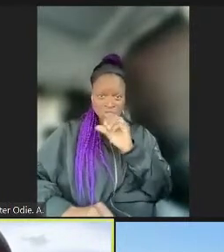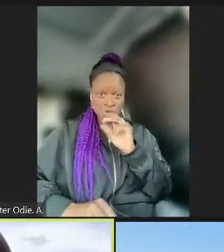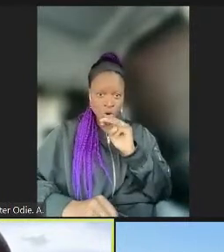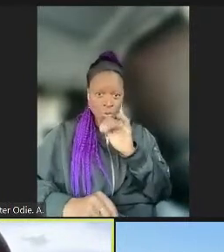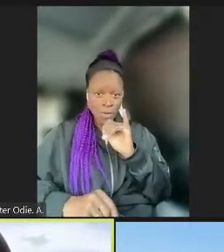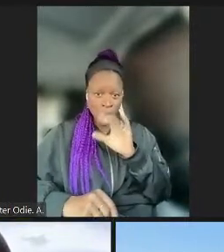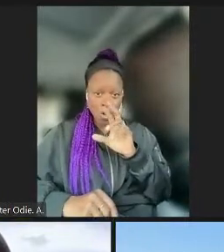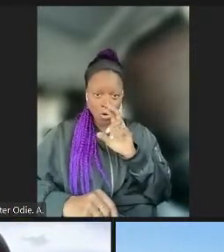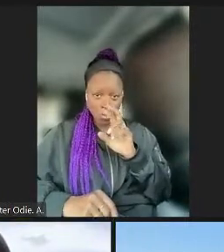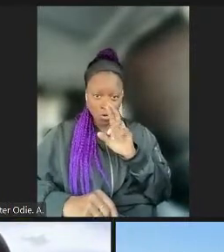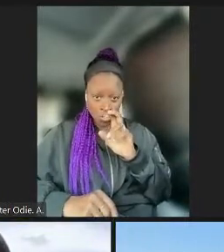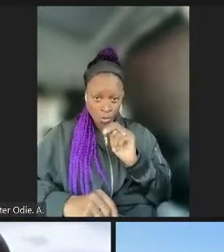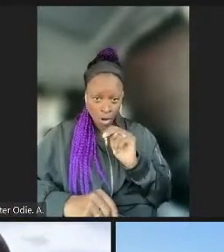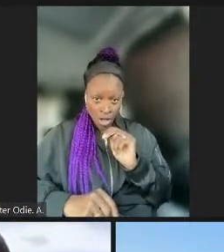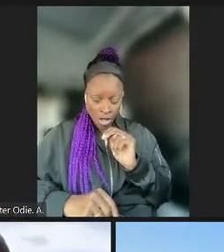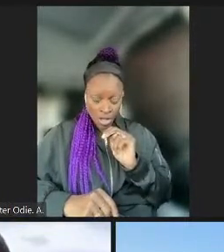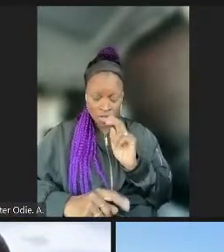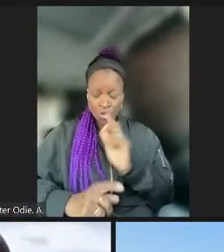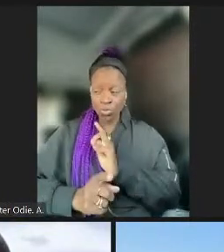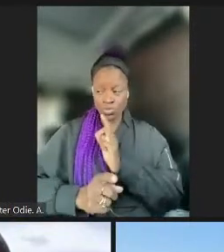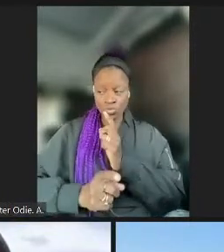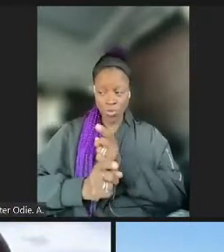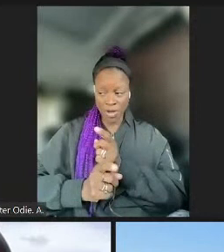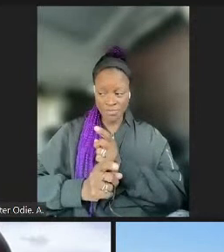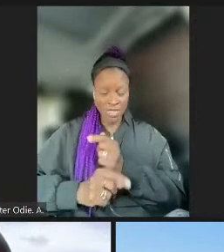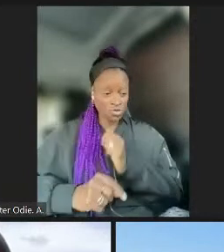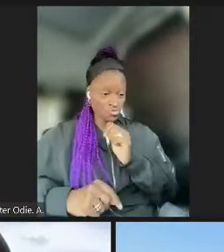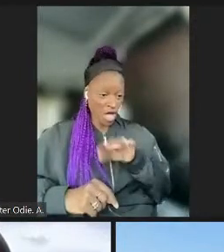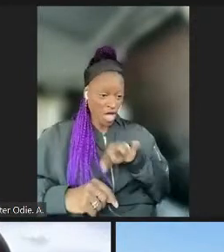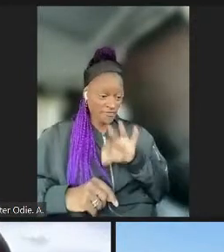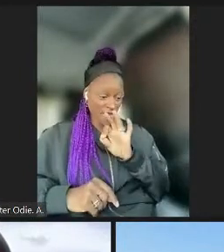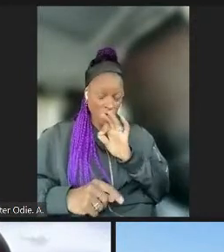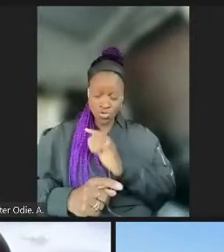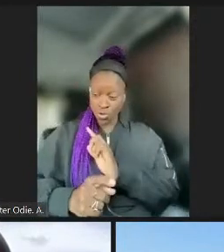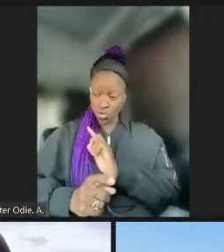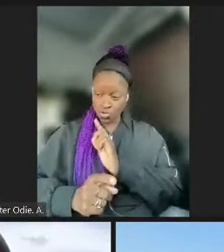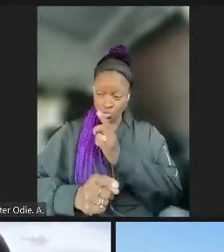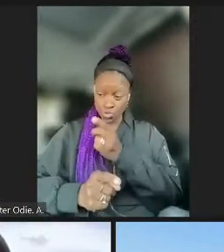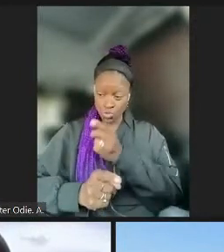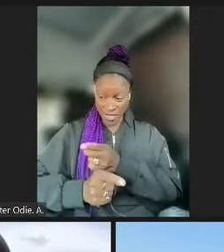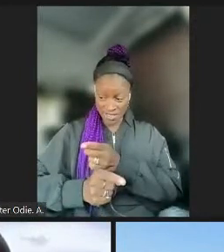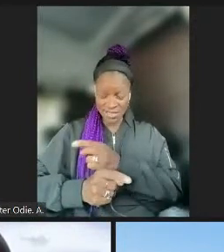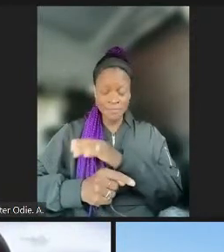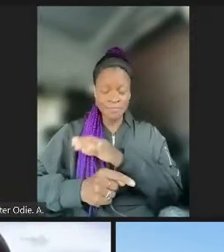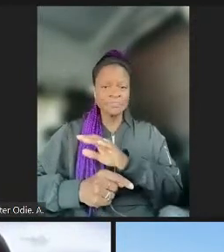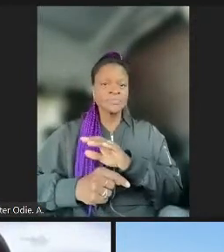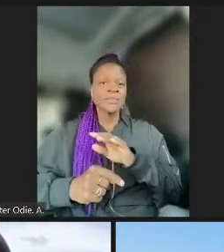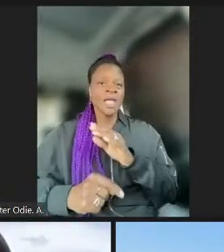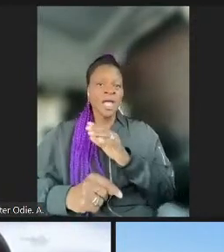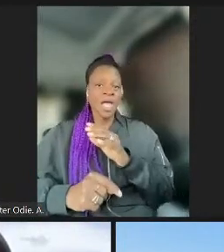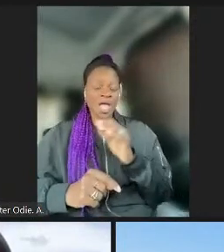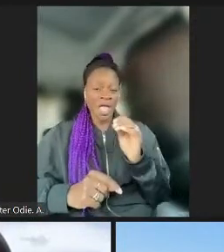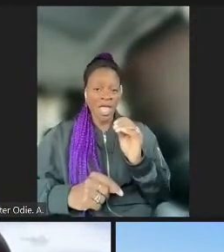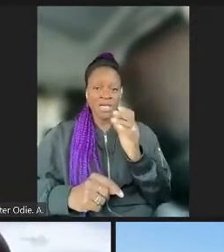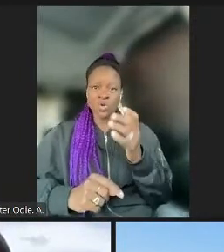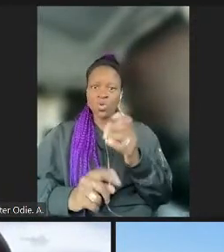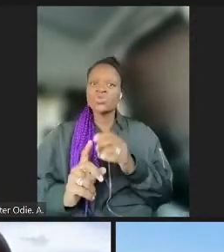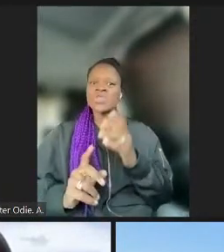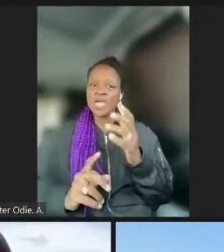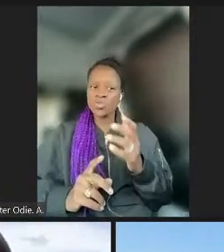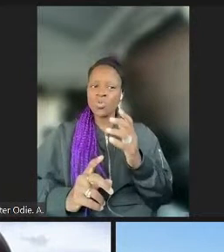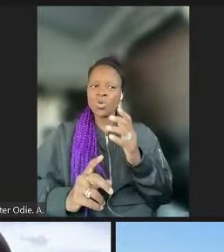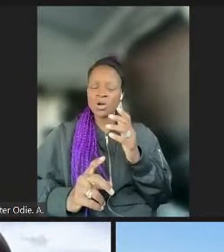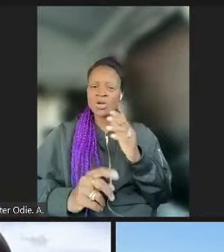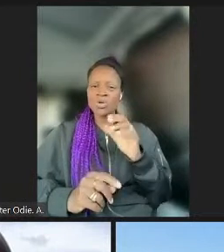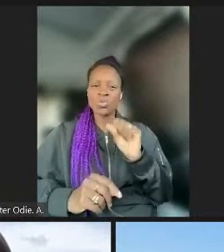variante de Omicron y hasta ahorita no han encontrado nada. ¿Es correcto? Sí, eso es correcto. De cada 1,000 espécimes